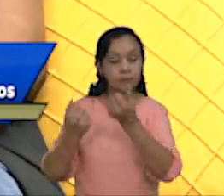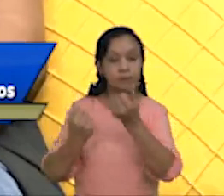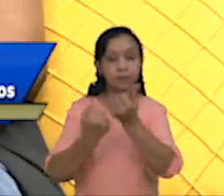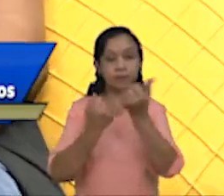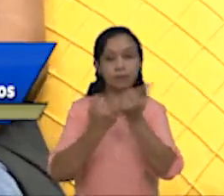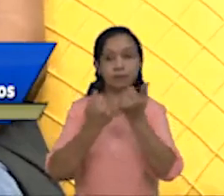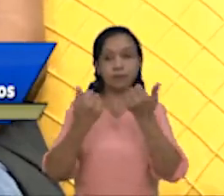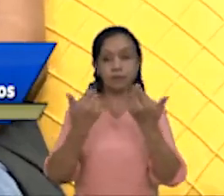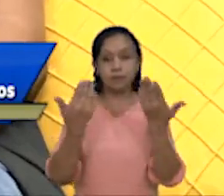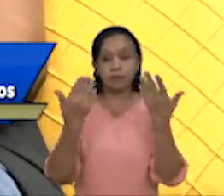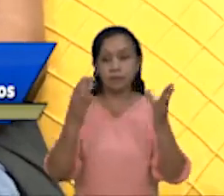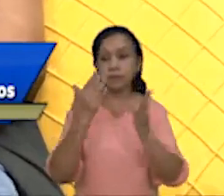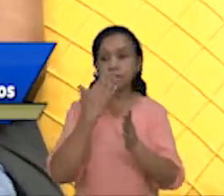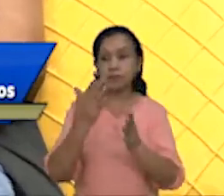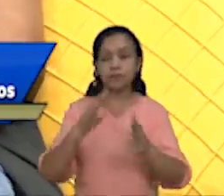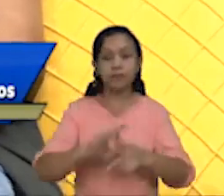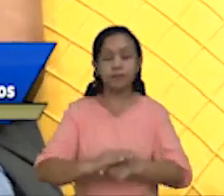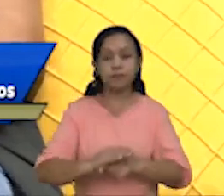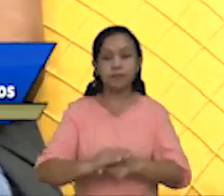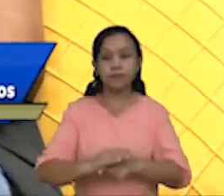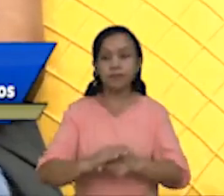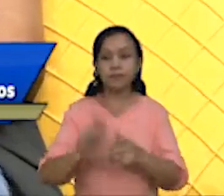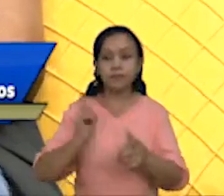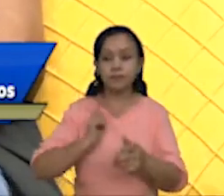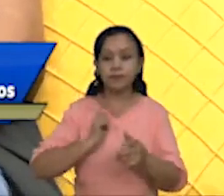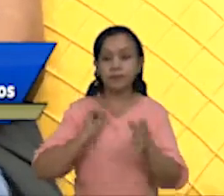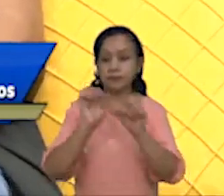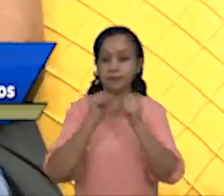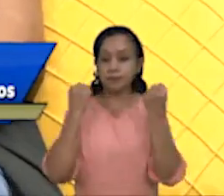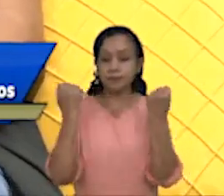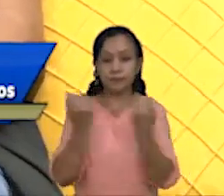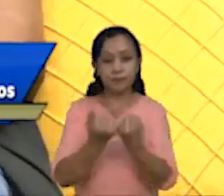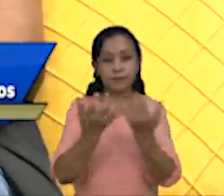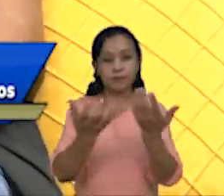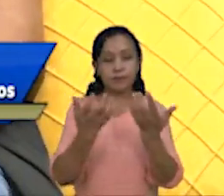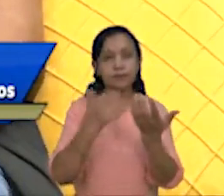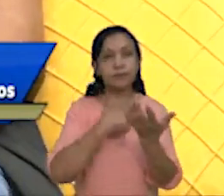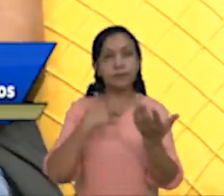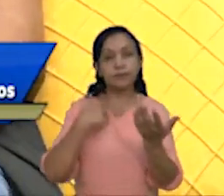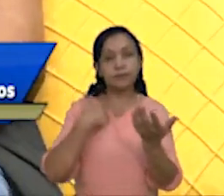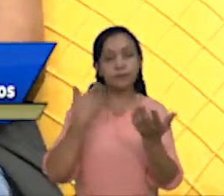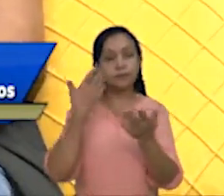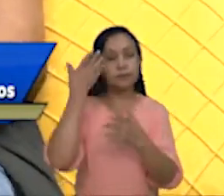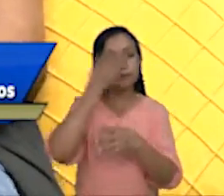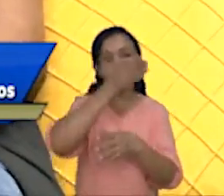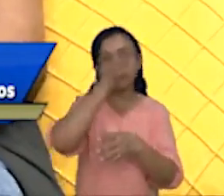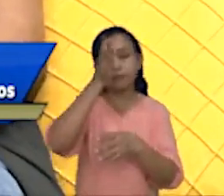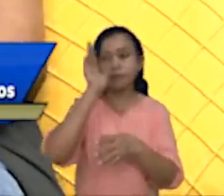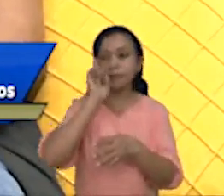esa apertura y esa posibilidad. Ahora, mira, a través de la asociación se ha tratado siempre de gestionar, de